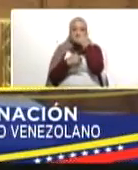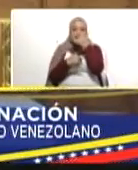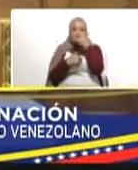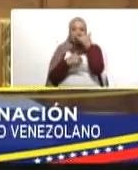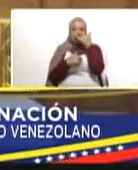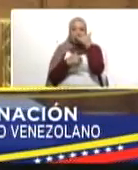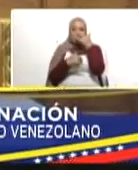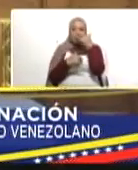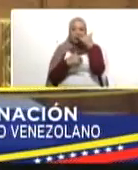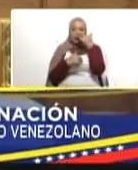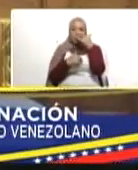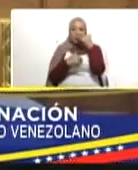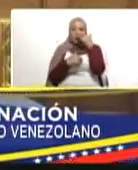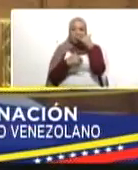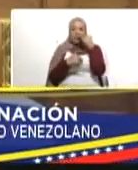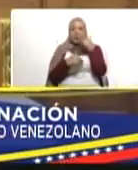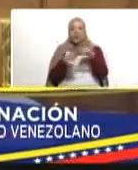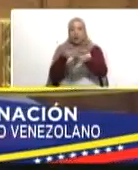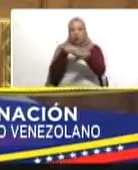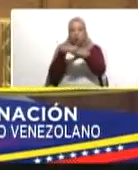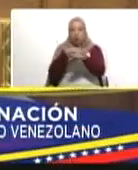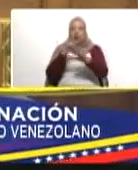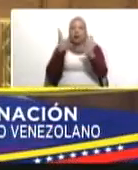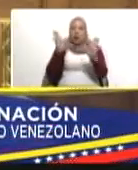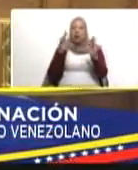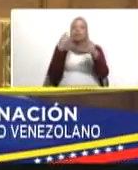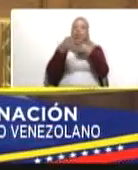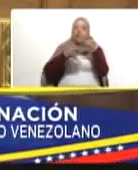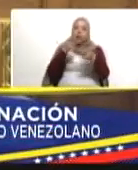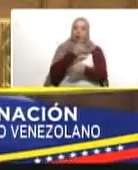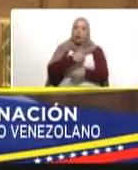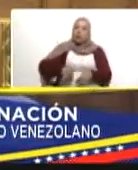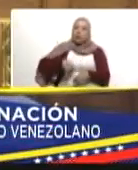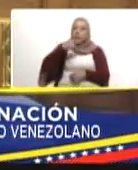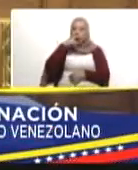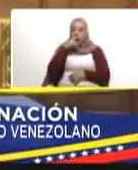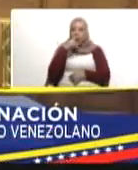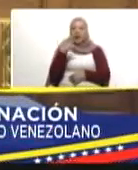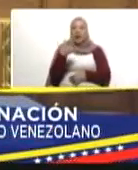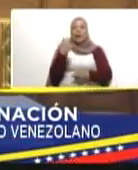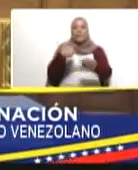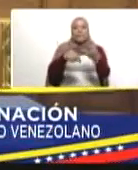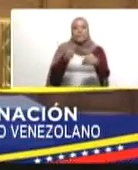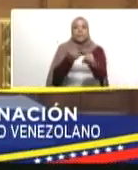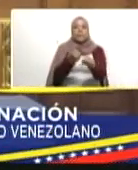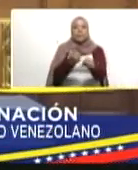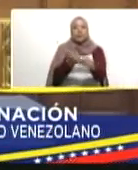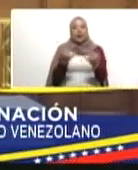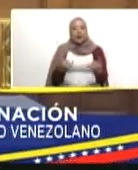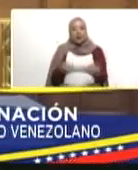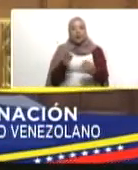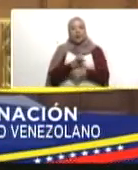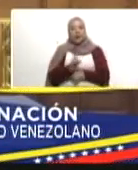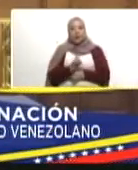1182 instalaciones logísticas para operaciones ilegales en todo el territorio